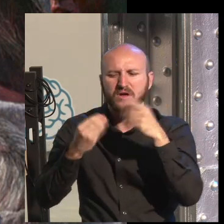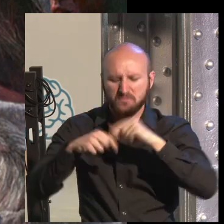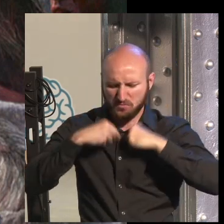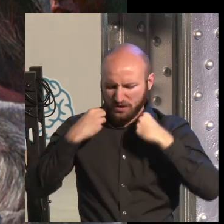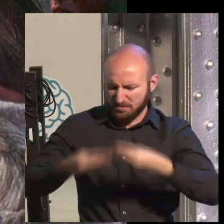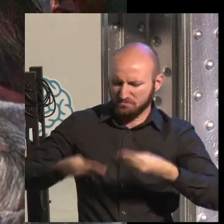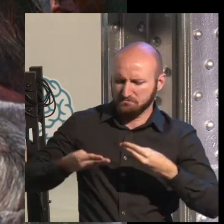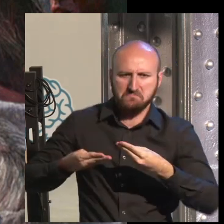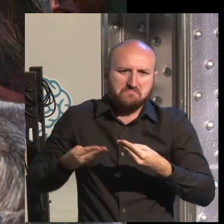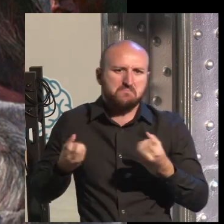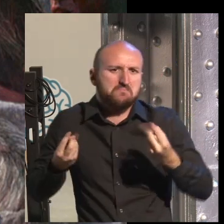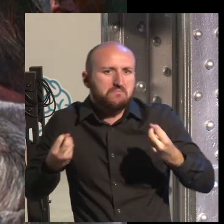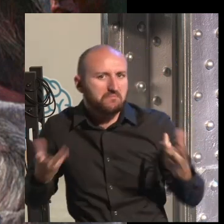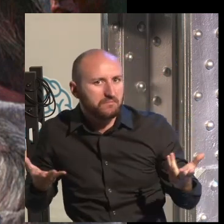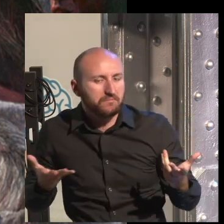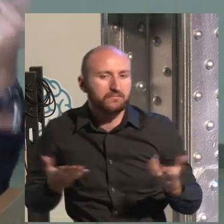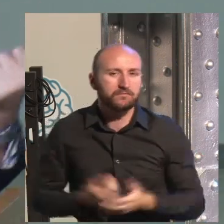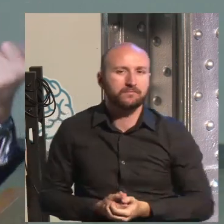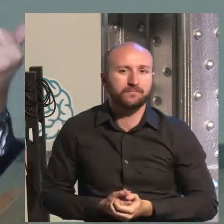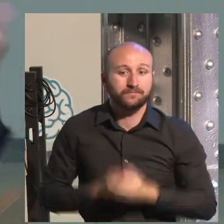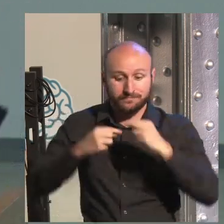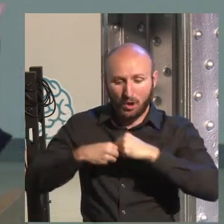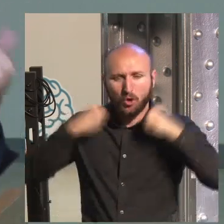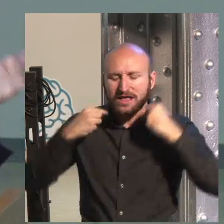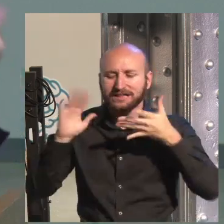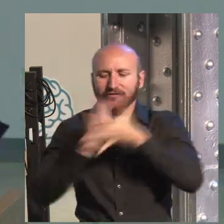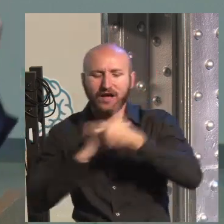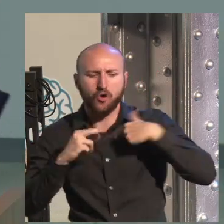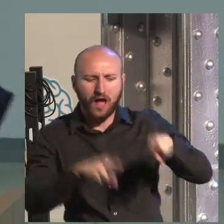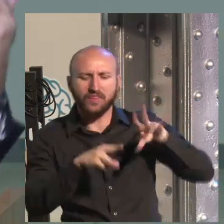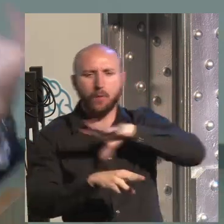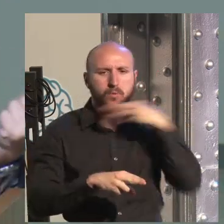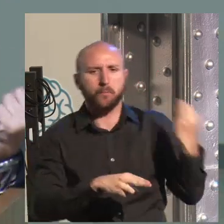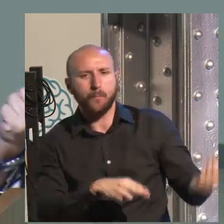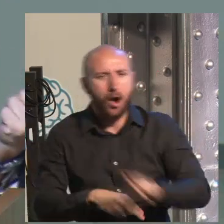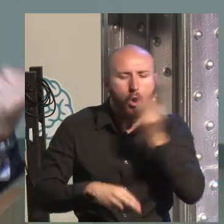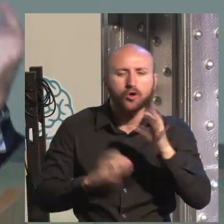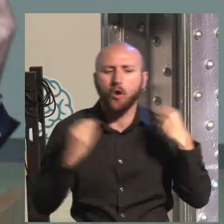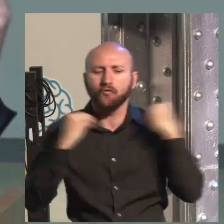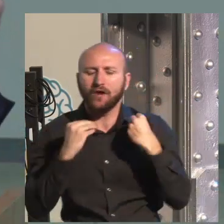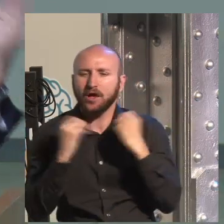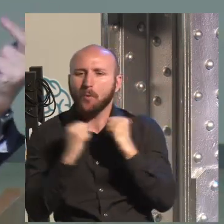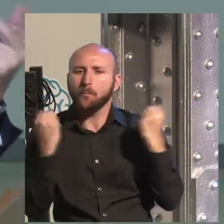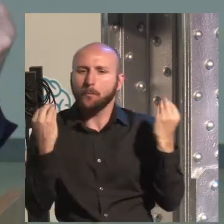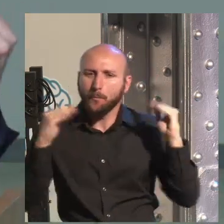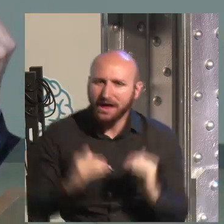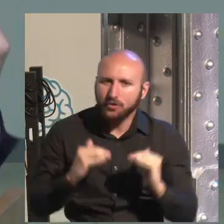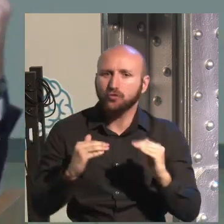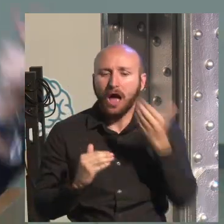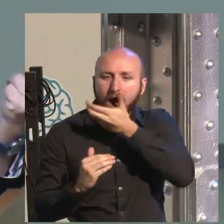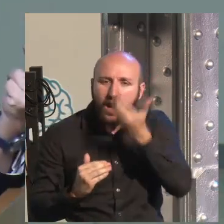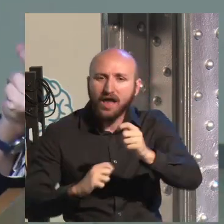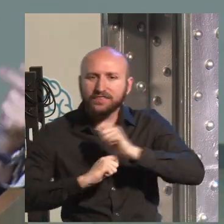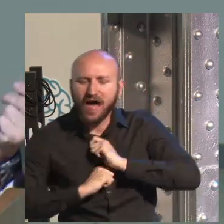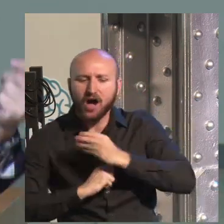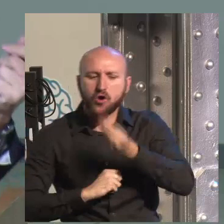collar? Con ese collar se caza mejor, con ese collar se pasa menos frío, con ese collar se